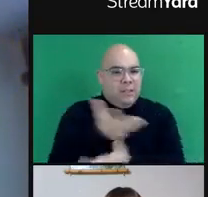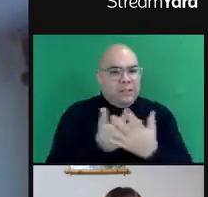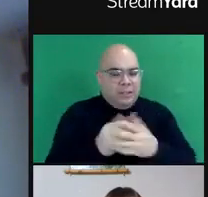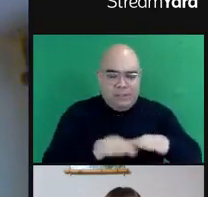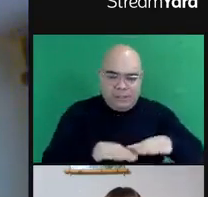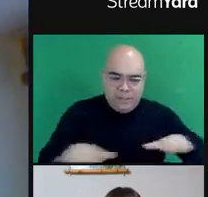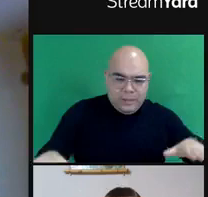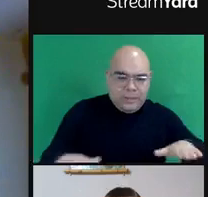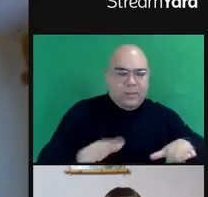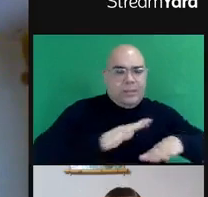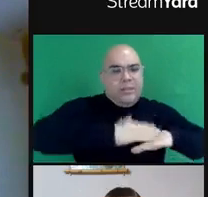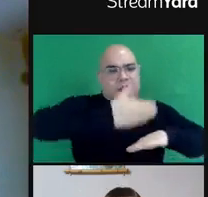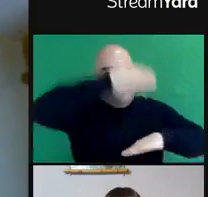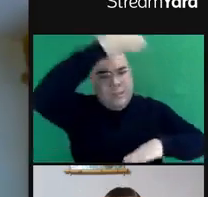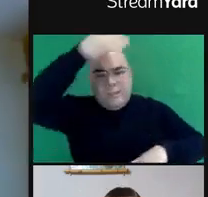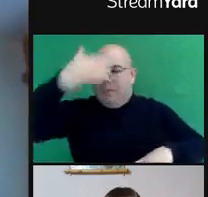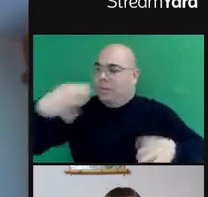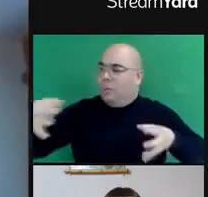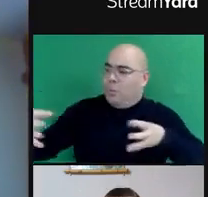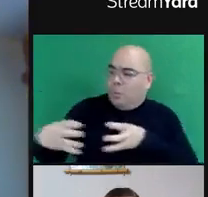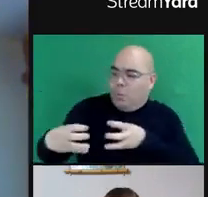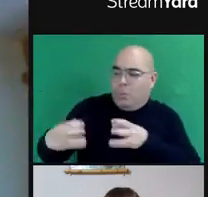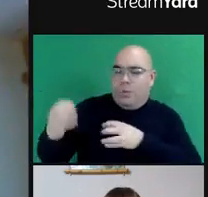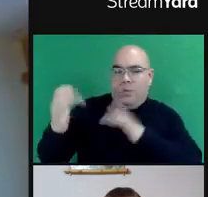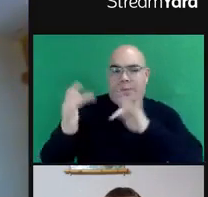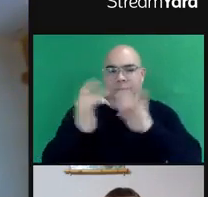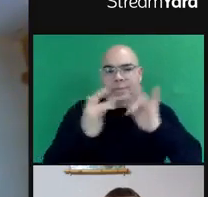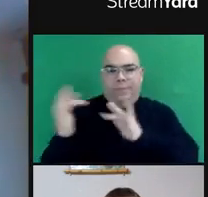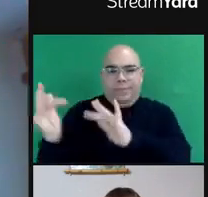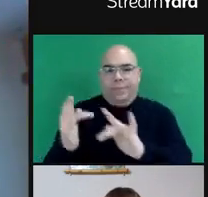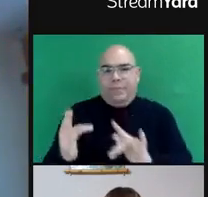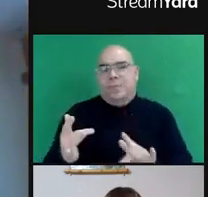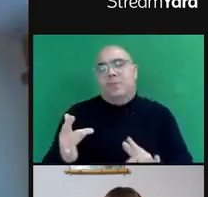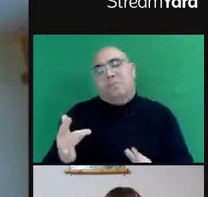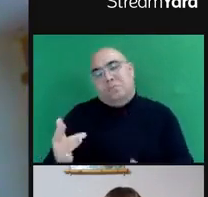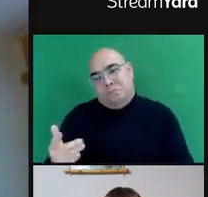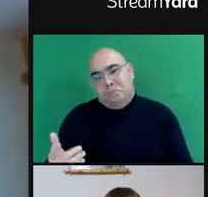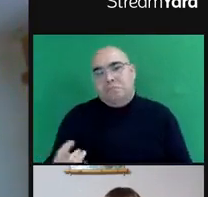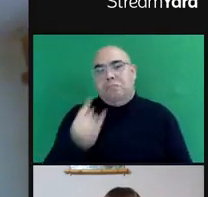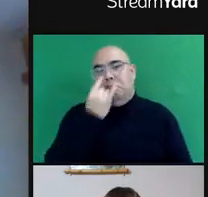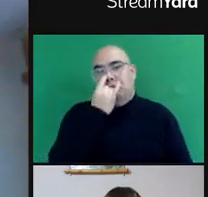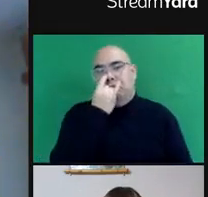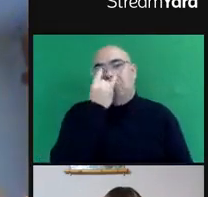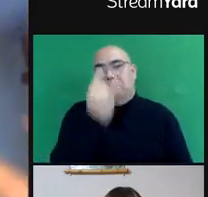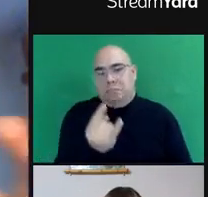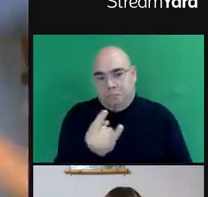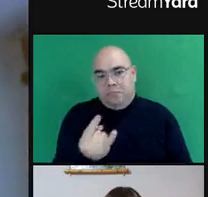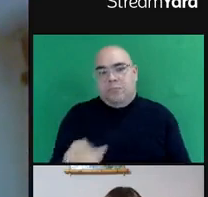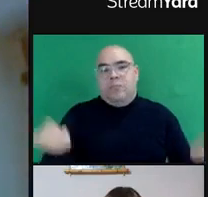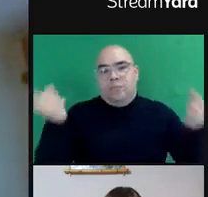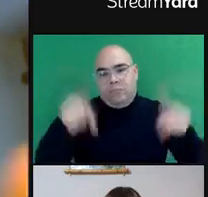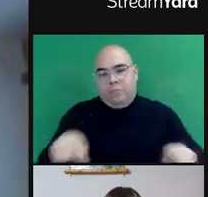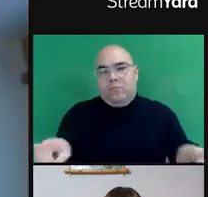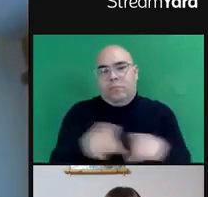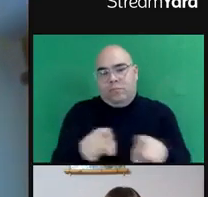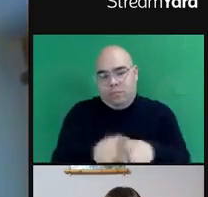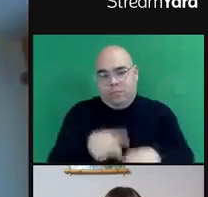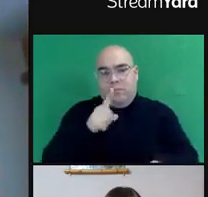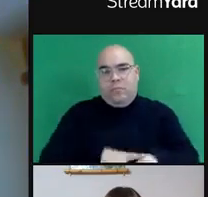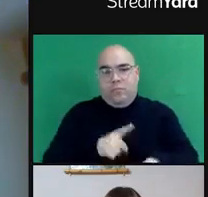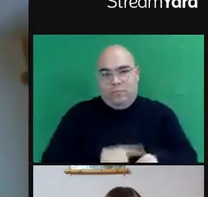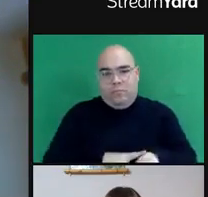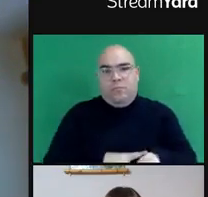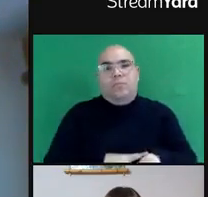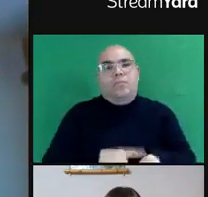superficie, el discurso, el grupo, pues me parece muy, muy interesante, pero al mismo tiempo también creo que